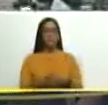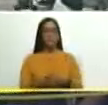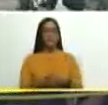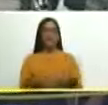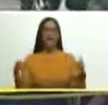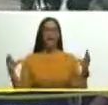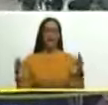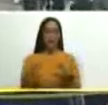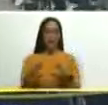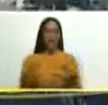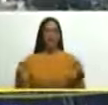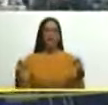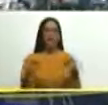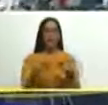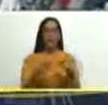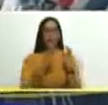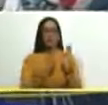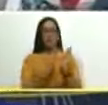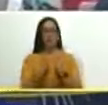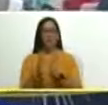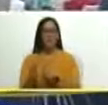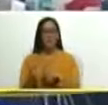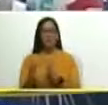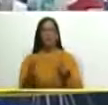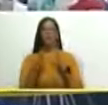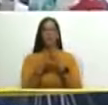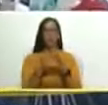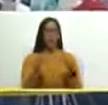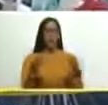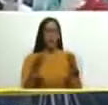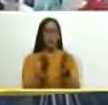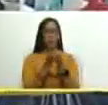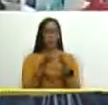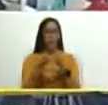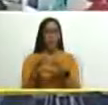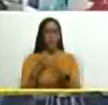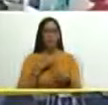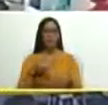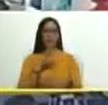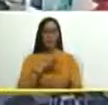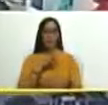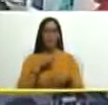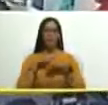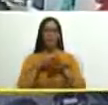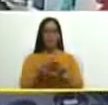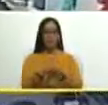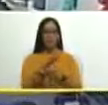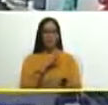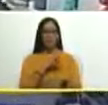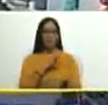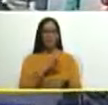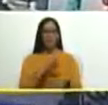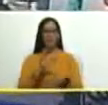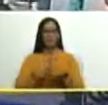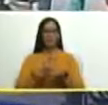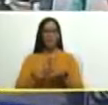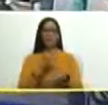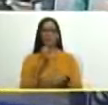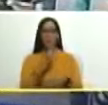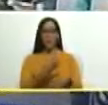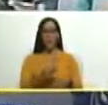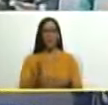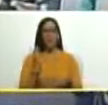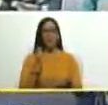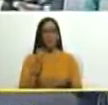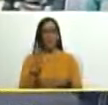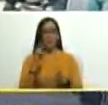aglutinar, reunir, organizar todos los sectores de nuestra sociedad, integrar a la sociedad civil y bueno, las tareas